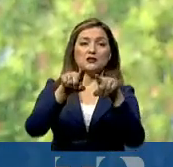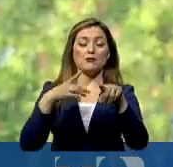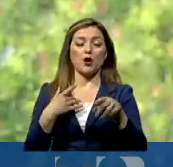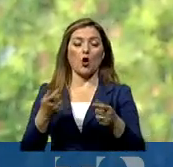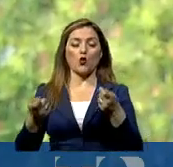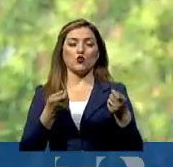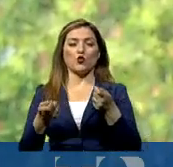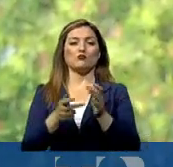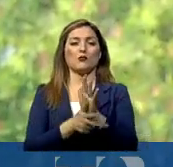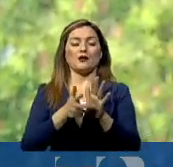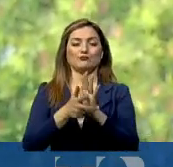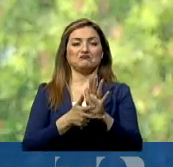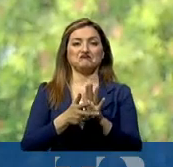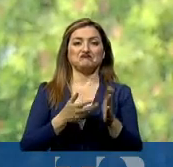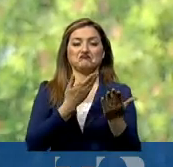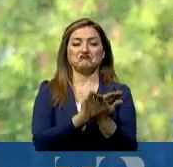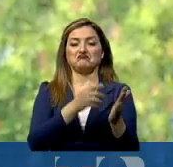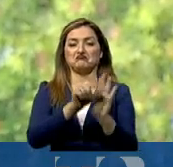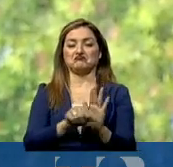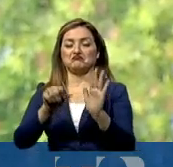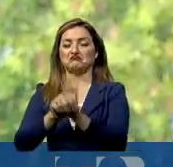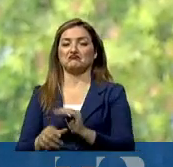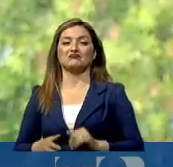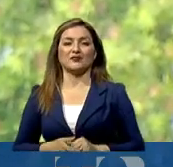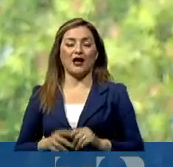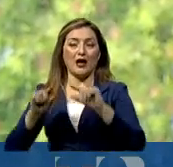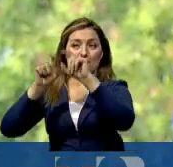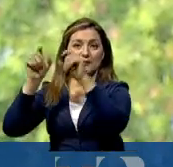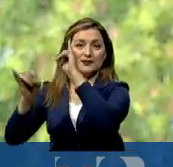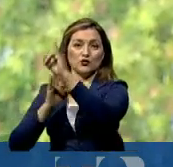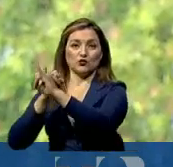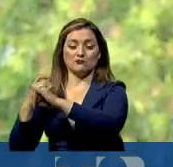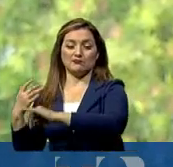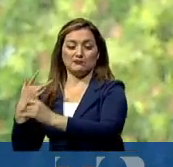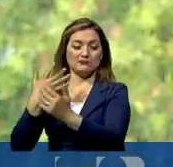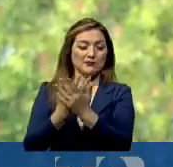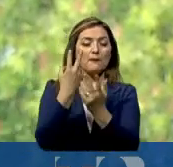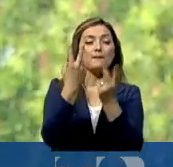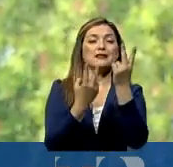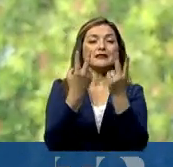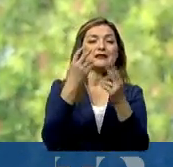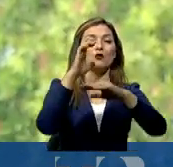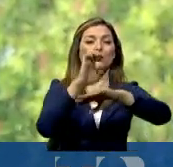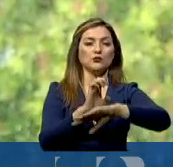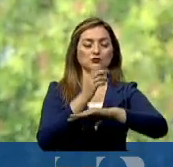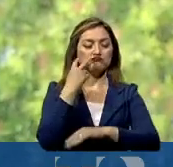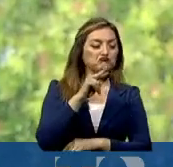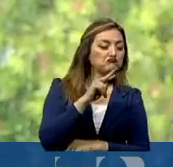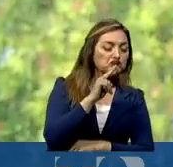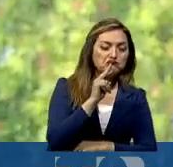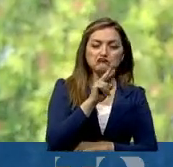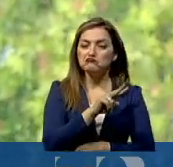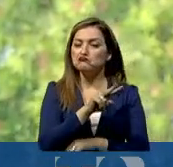requerirán la información van a ser visitas presenciales a acá en el ecuador y van a